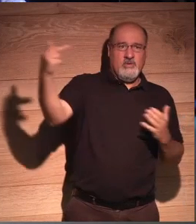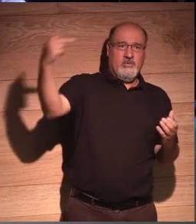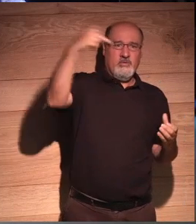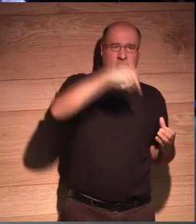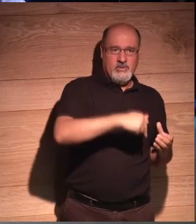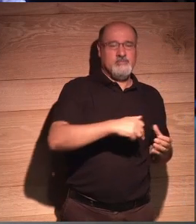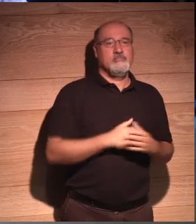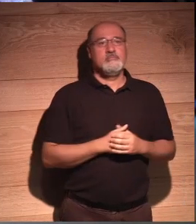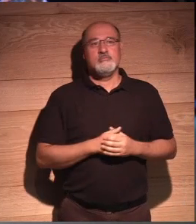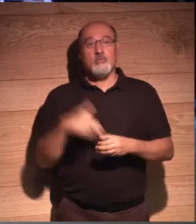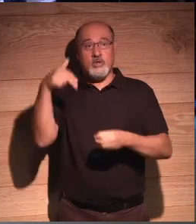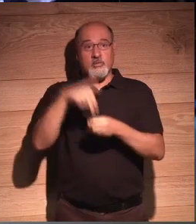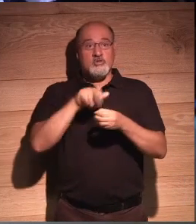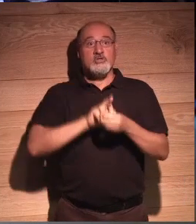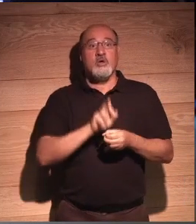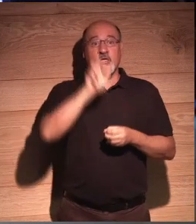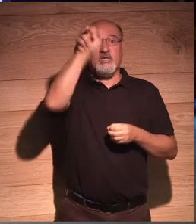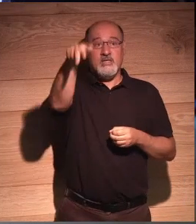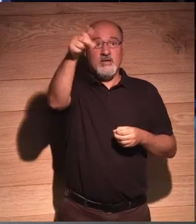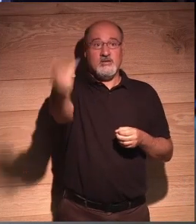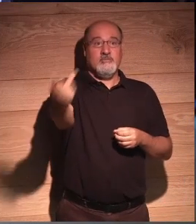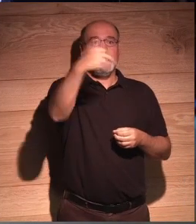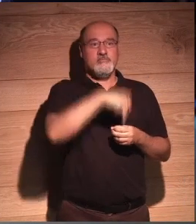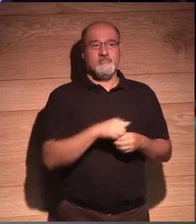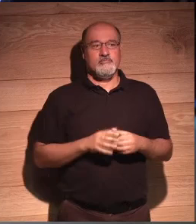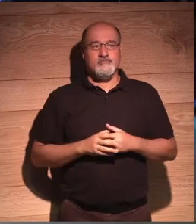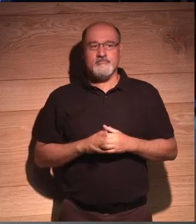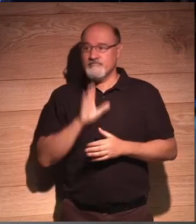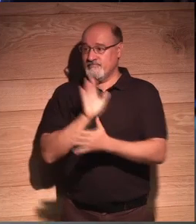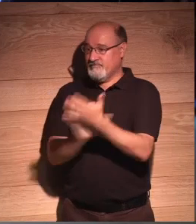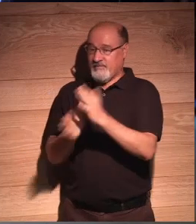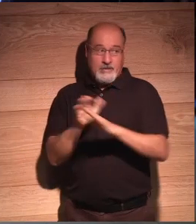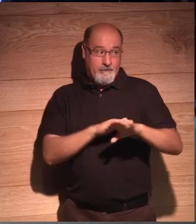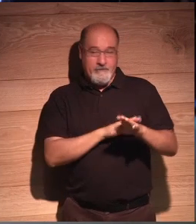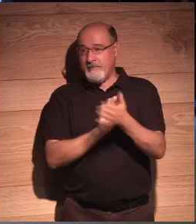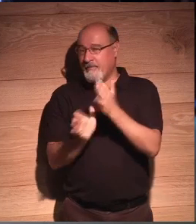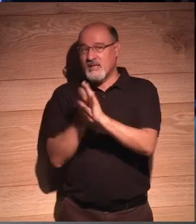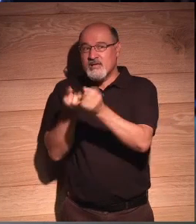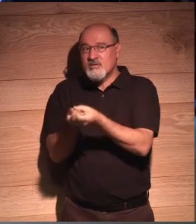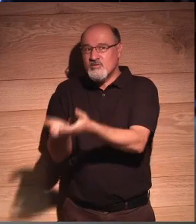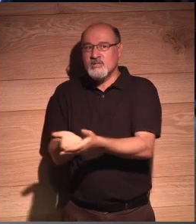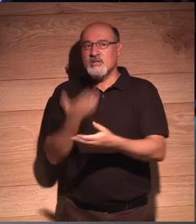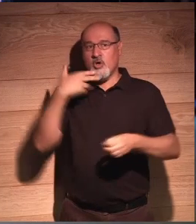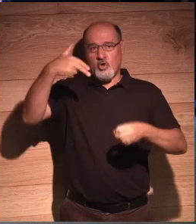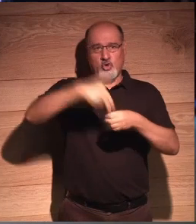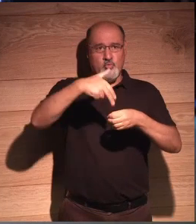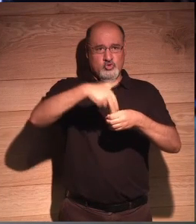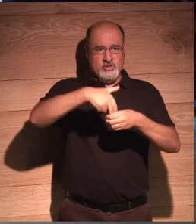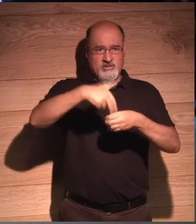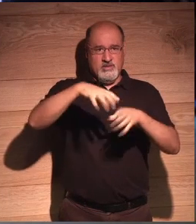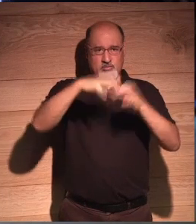del depósito era para sí, llegar. pero tú tienes que pensar que tienen... Disculpa, Eva. Tienes un combustible para